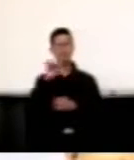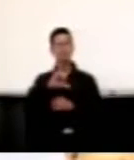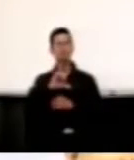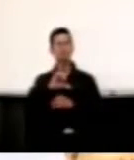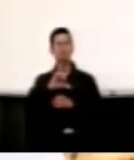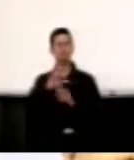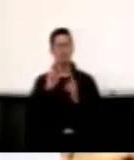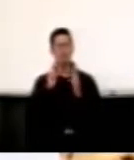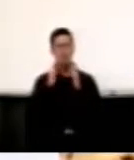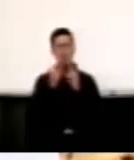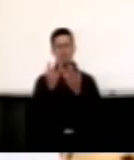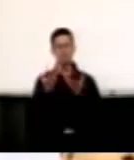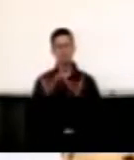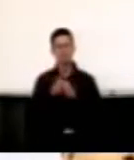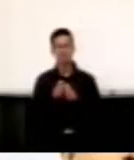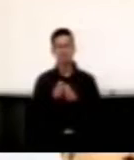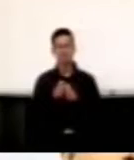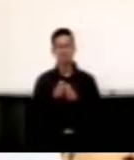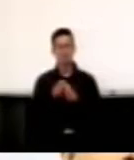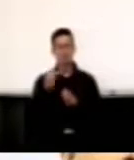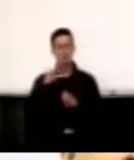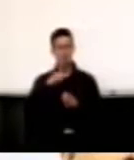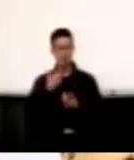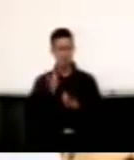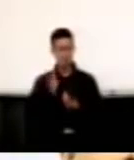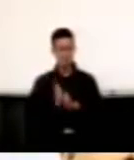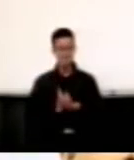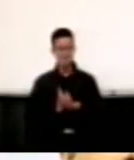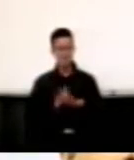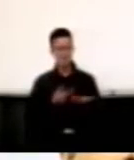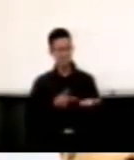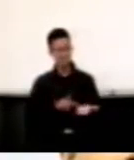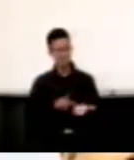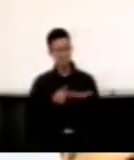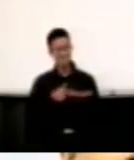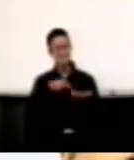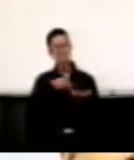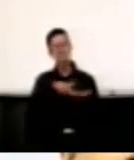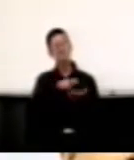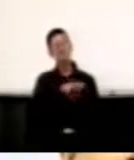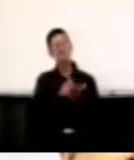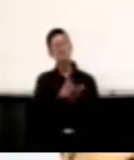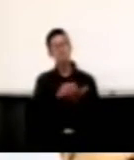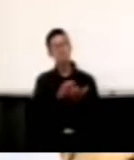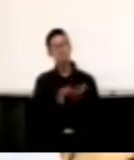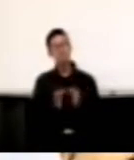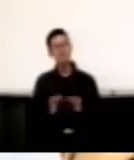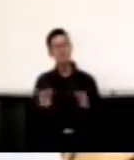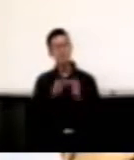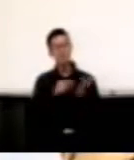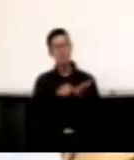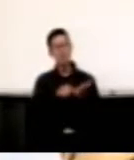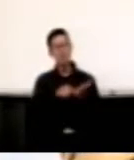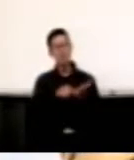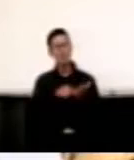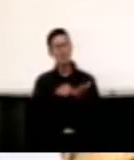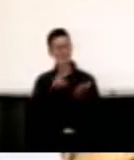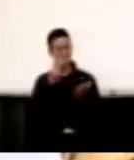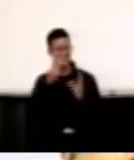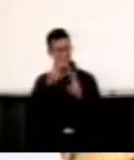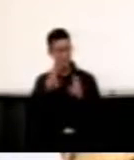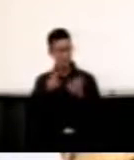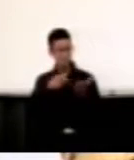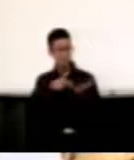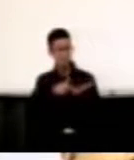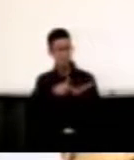quiero hacer hincapié en la relevancia de una obra como esta, porque este es un tema, o temas como este,